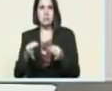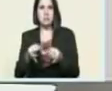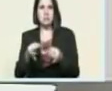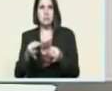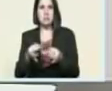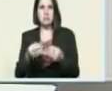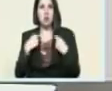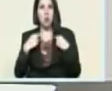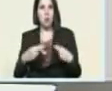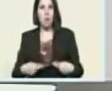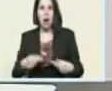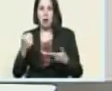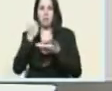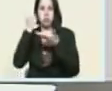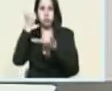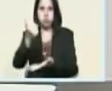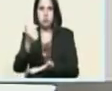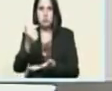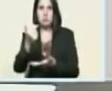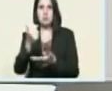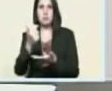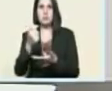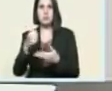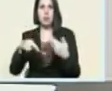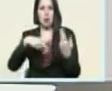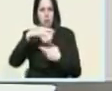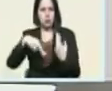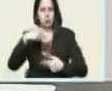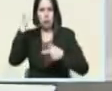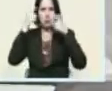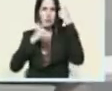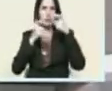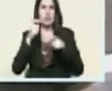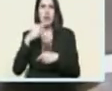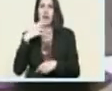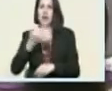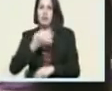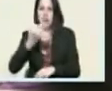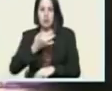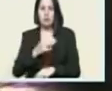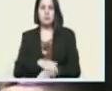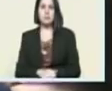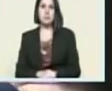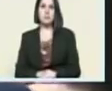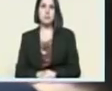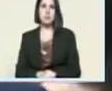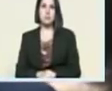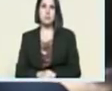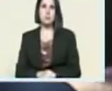pensiones humanas, humanistas, revolucionarias, chavistas. La verdad verdadera.